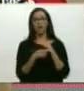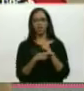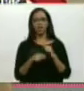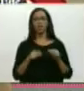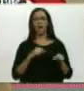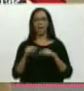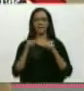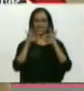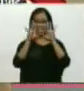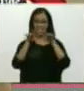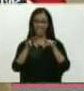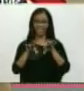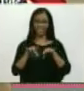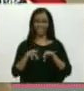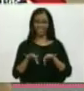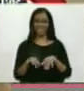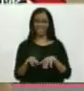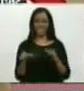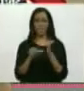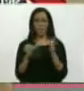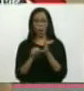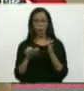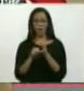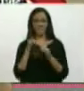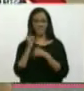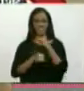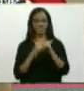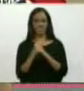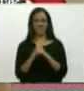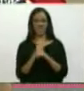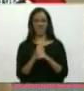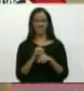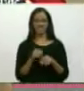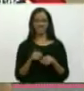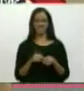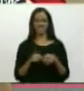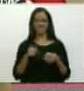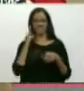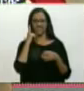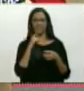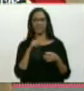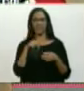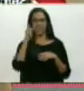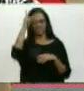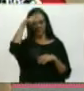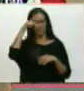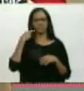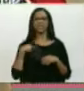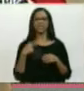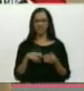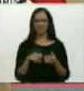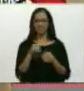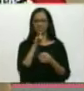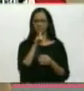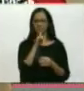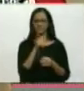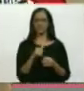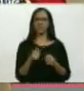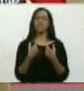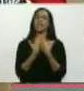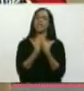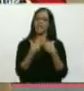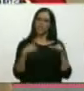un memorándum de allá de donde está. Claro, ¿no? Ya mandó uno. Ya mandó el memorándum. Creo que espero tener esa imagen más tarde. Para que liberen, pues, a esta señora,